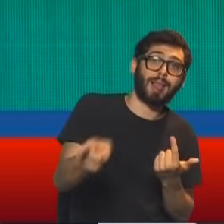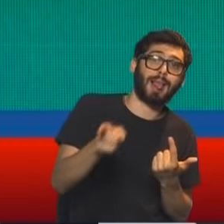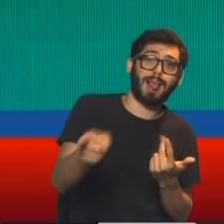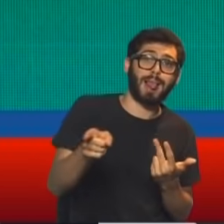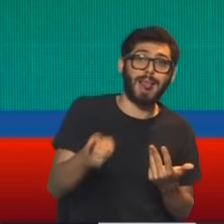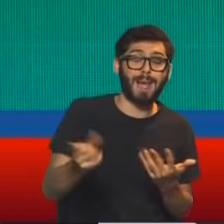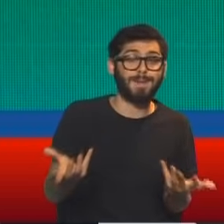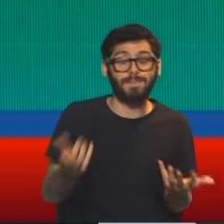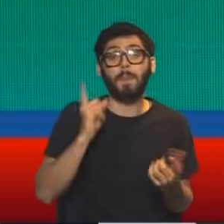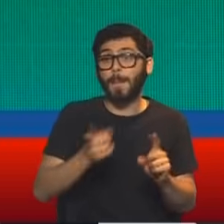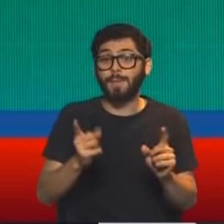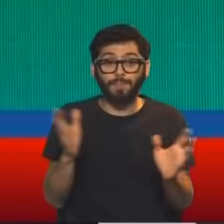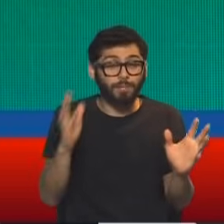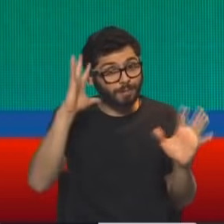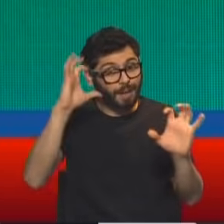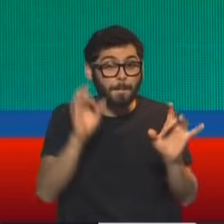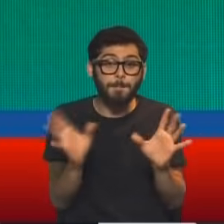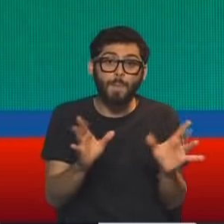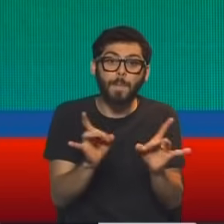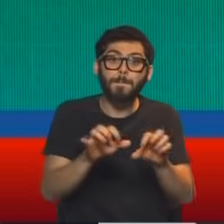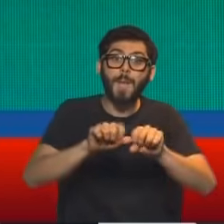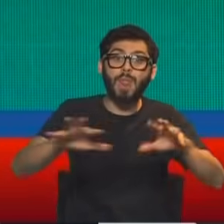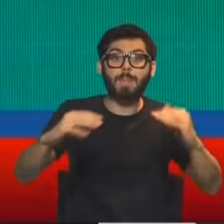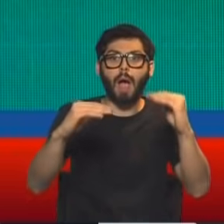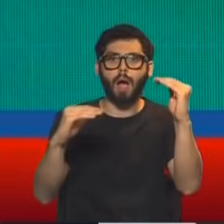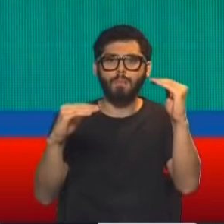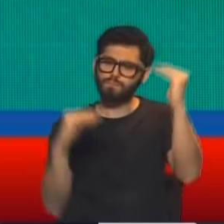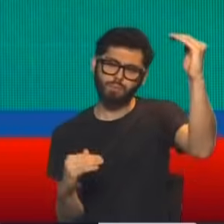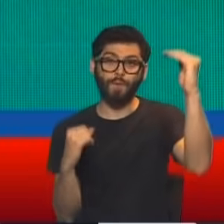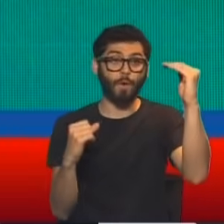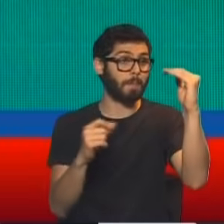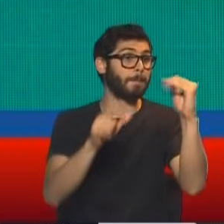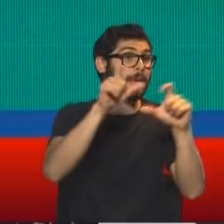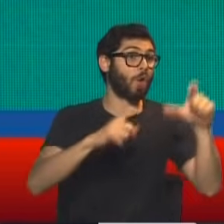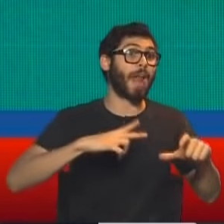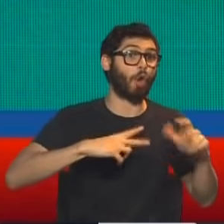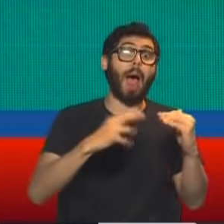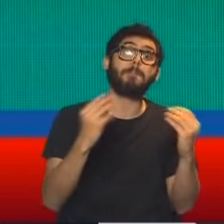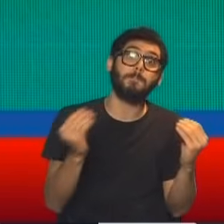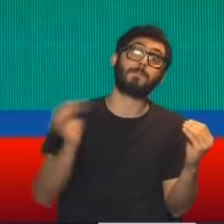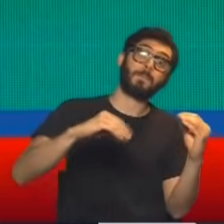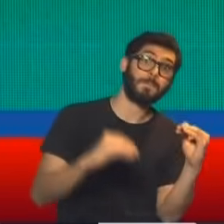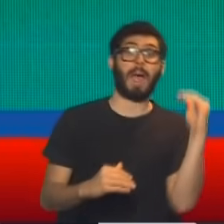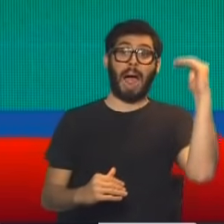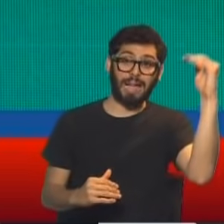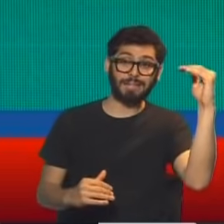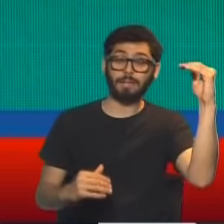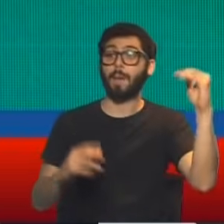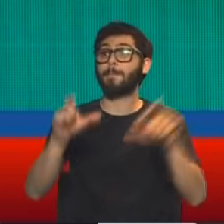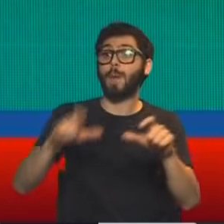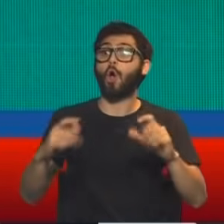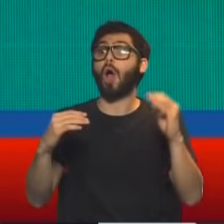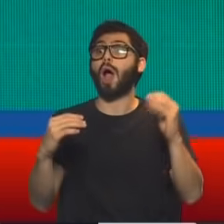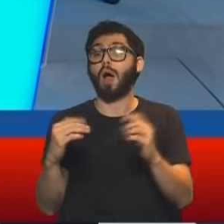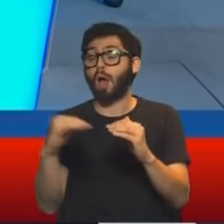que durante la pandemia lo que ocurrió fue que se profundizó la inequidad, es decir, aquellos que más tienen más y son cada vez más los que menos tienen. Así que